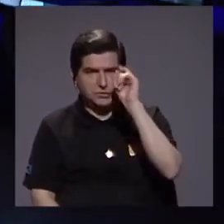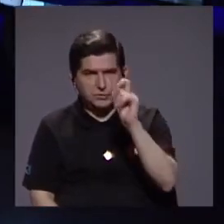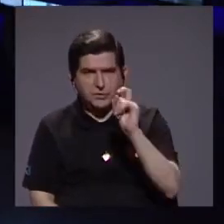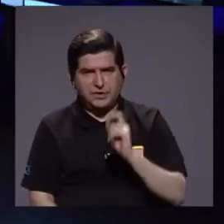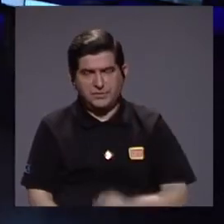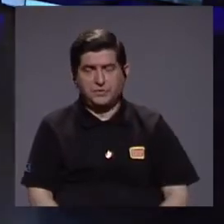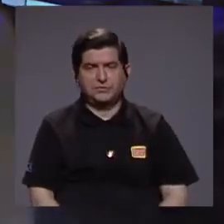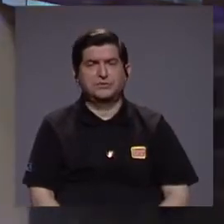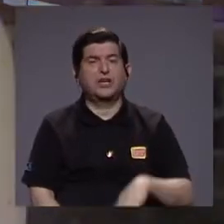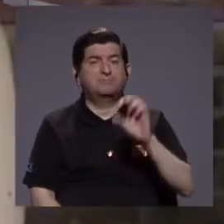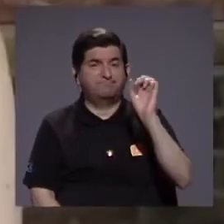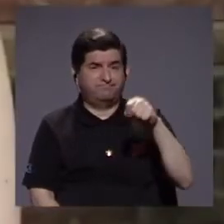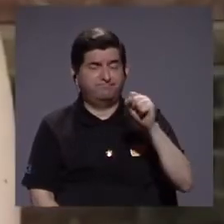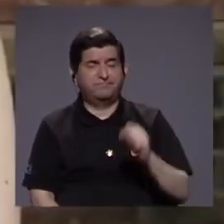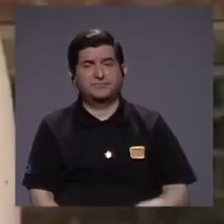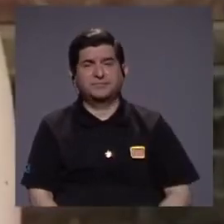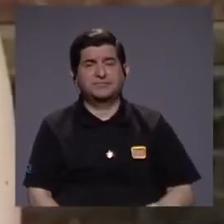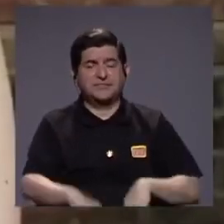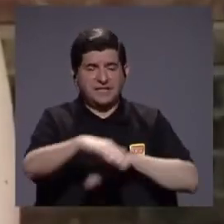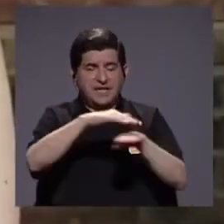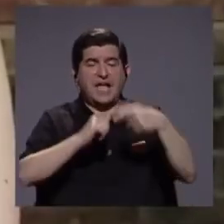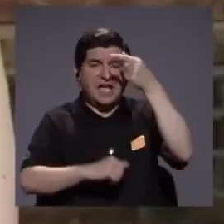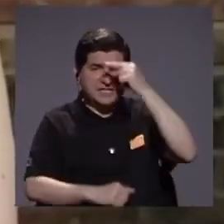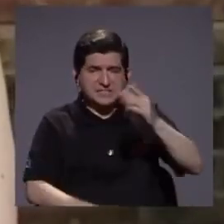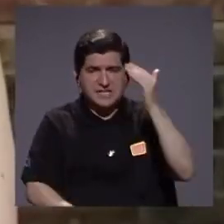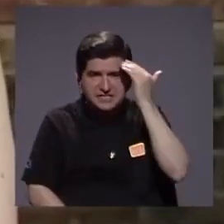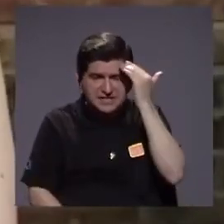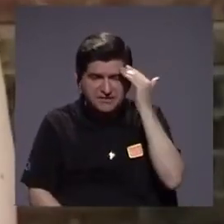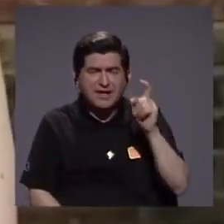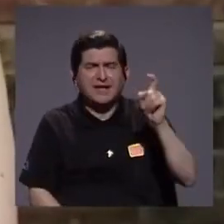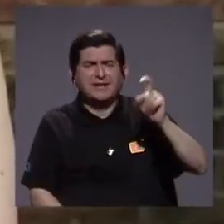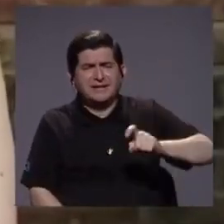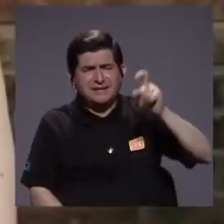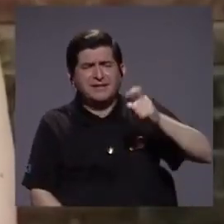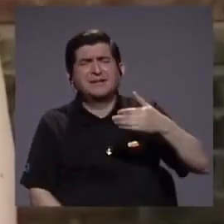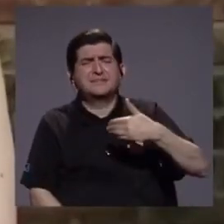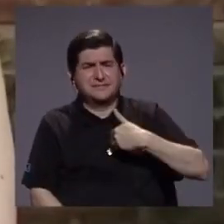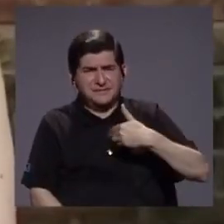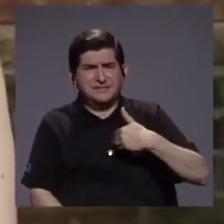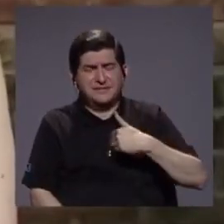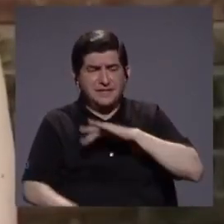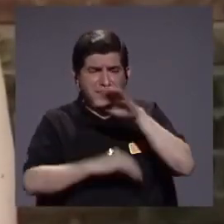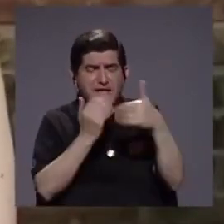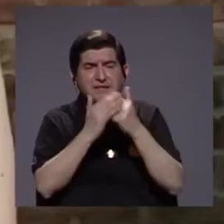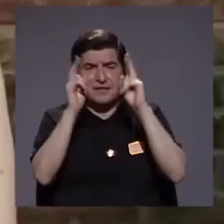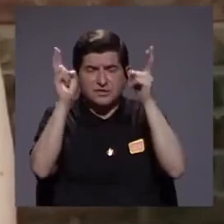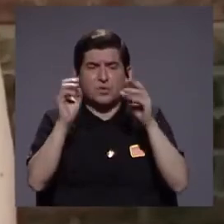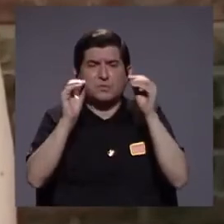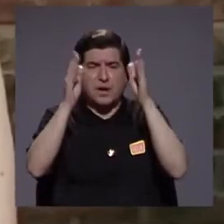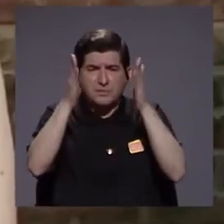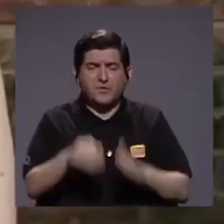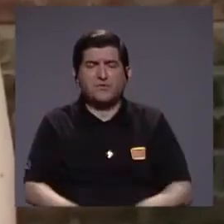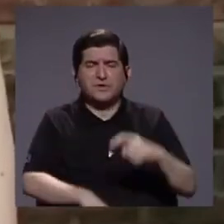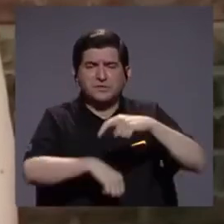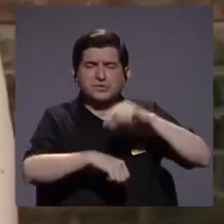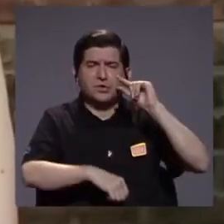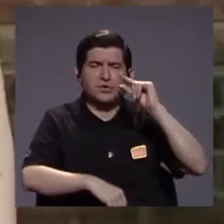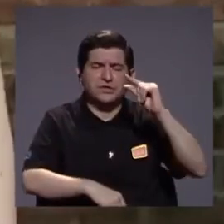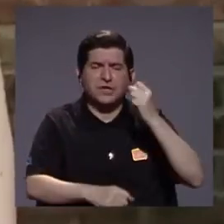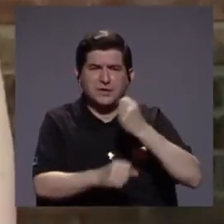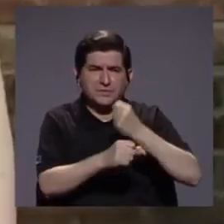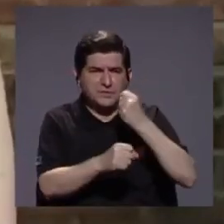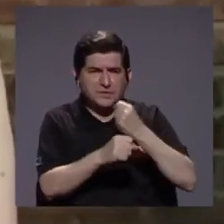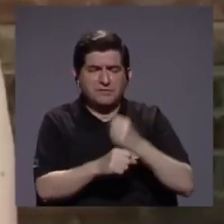Y sí, por ejemplo, en el recinto de Grecia sabemos que hay una necesidad, ¿verdad?, de todo el tema de los profesores interinos que tienen y